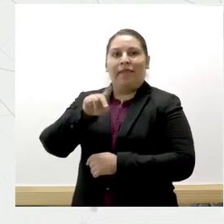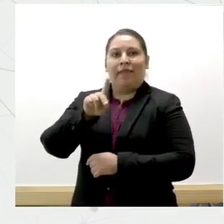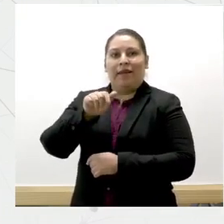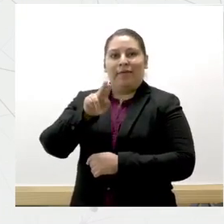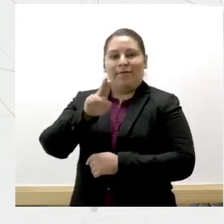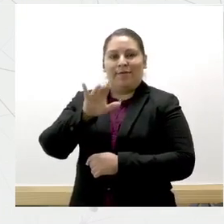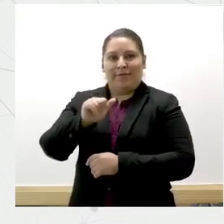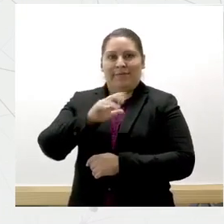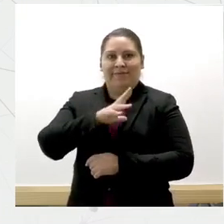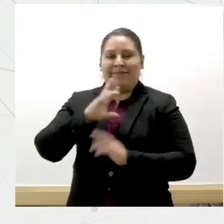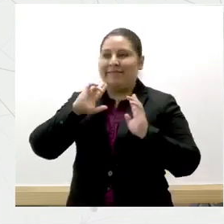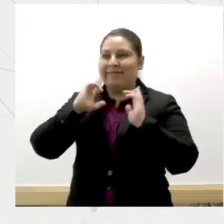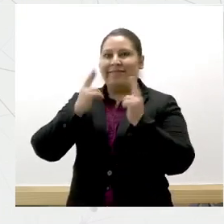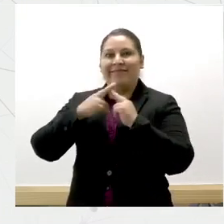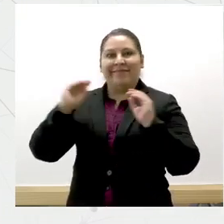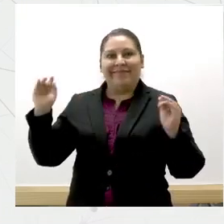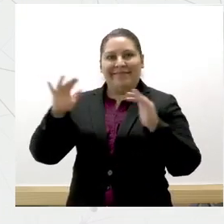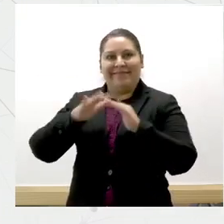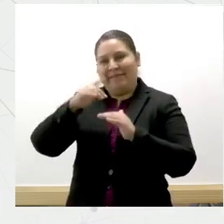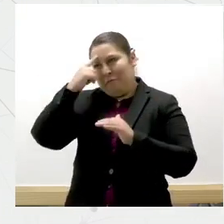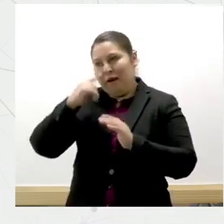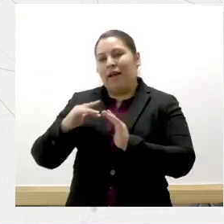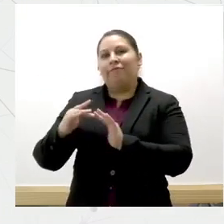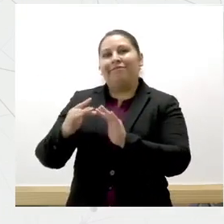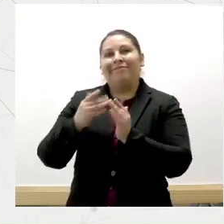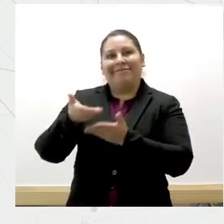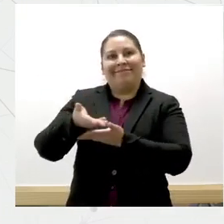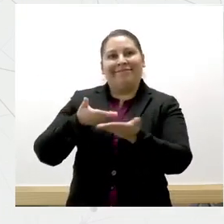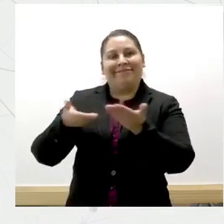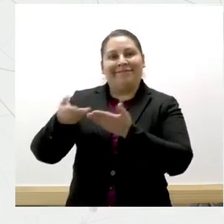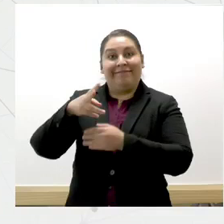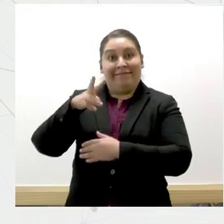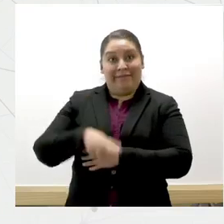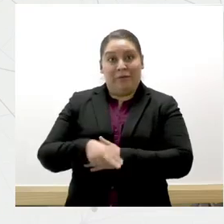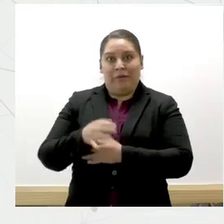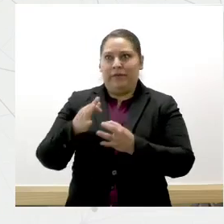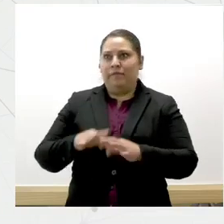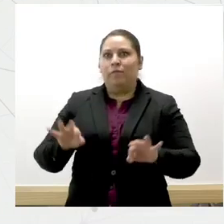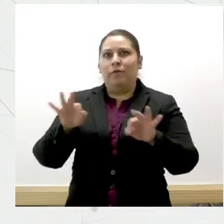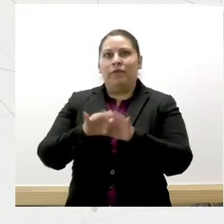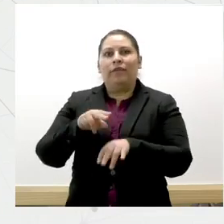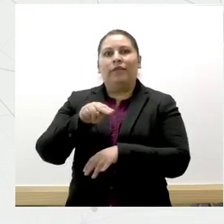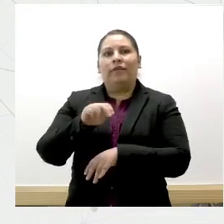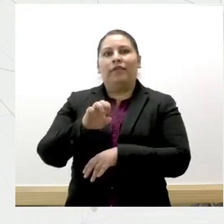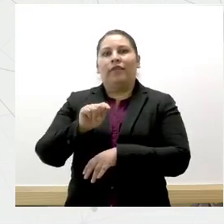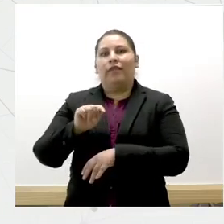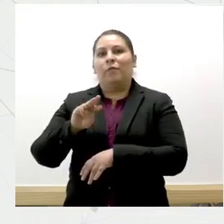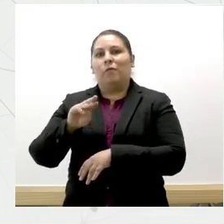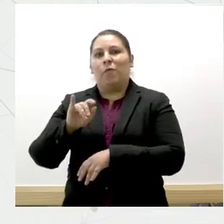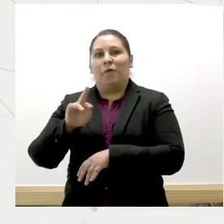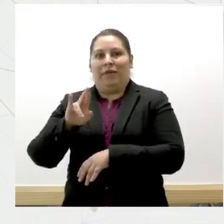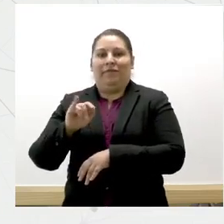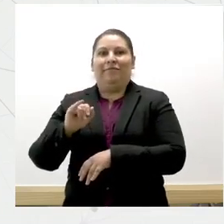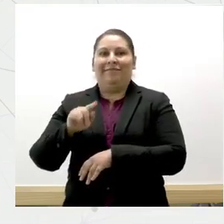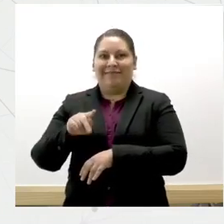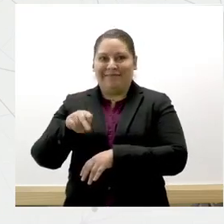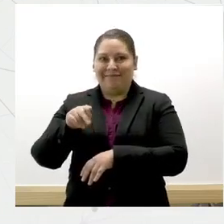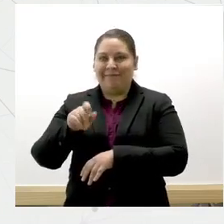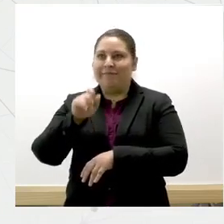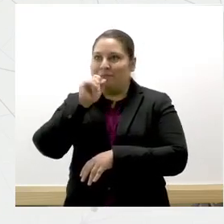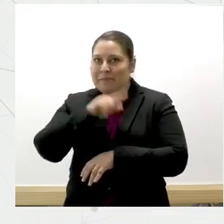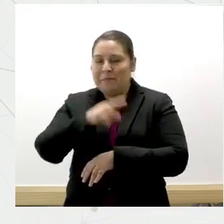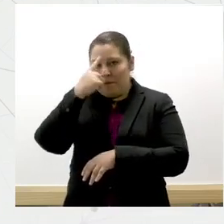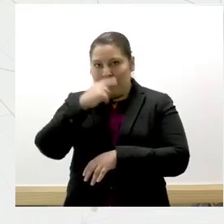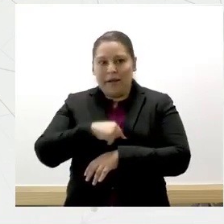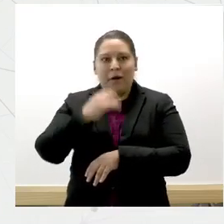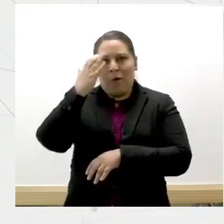para conocerse, para tejer redes, ¿no? Qué importante es el networking, ¿o no? Al final, en ocasiones, para poder movernos, para conocer